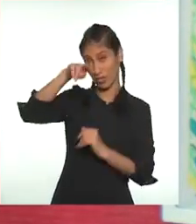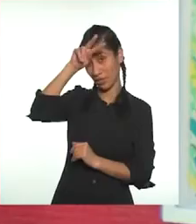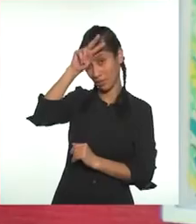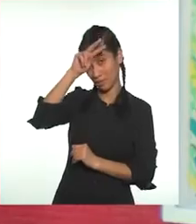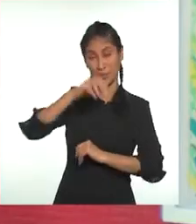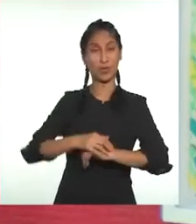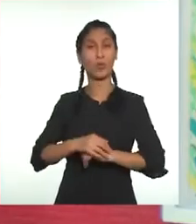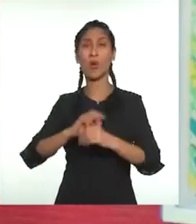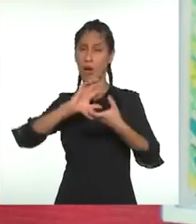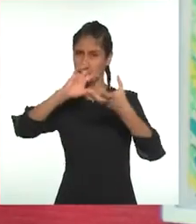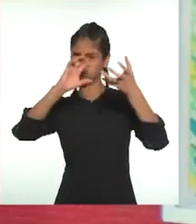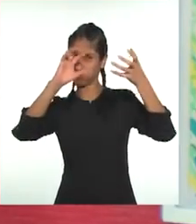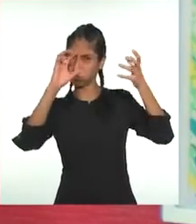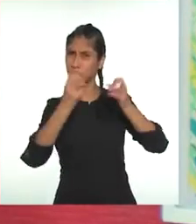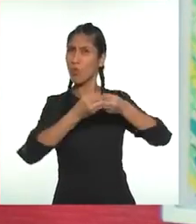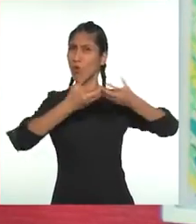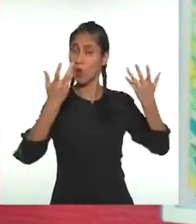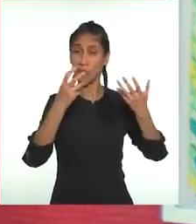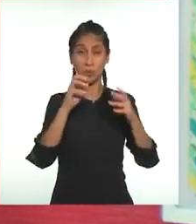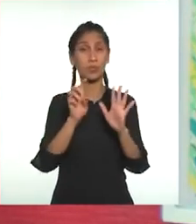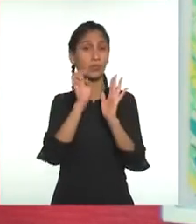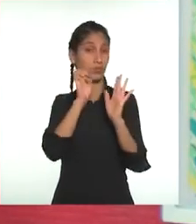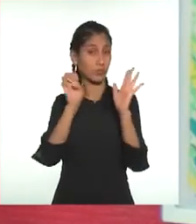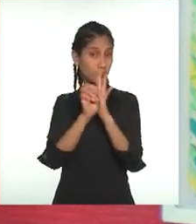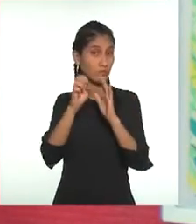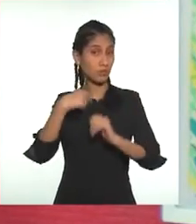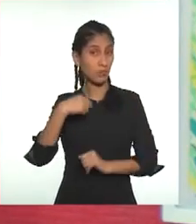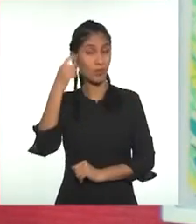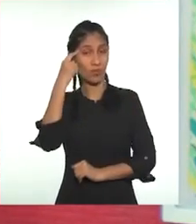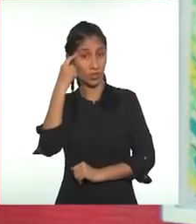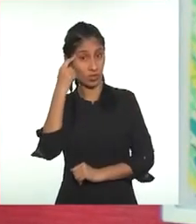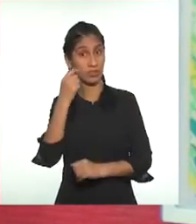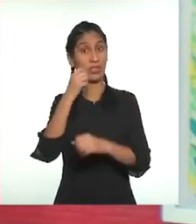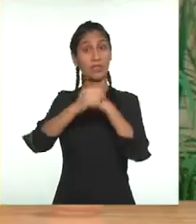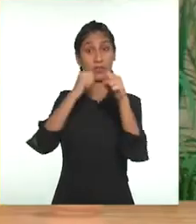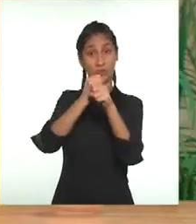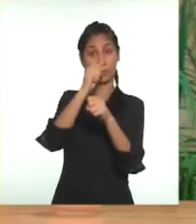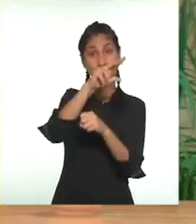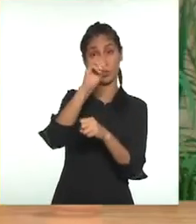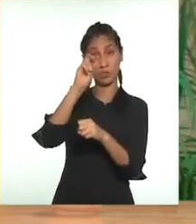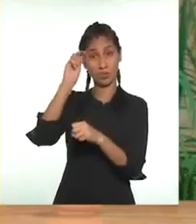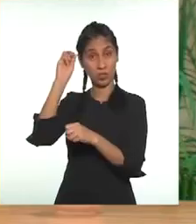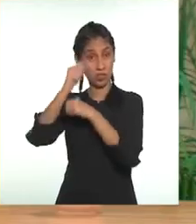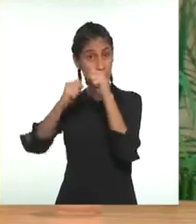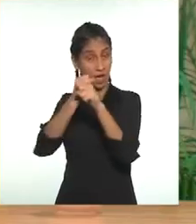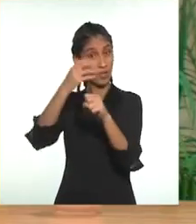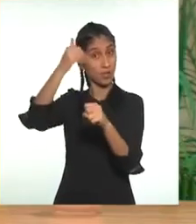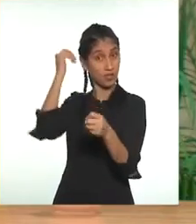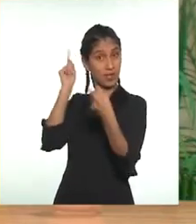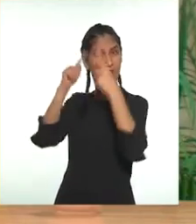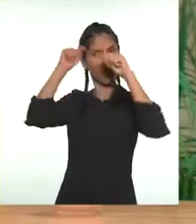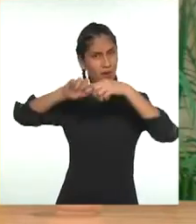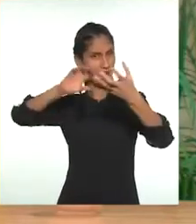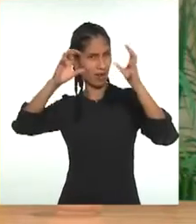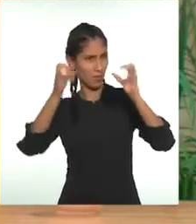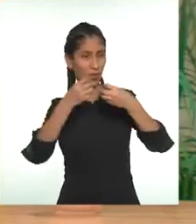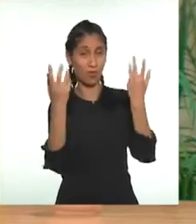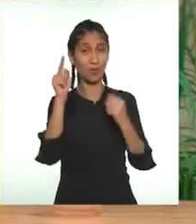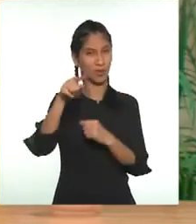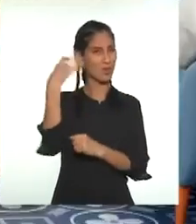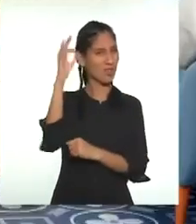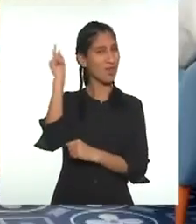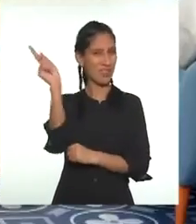luego de 200 años de práctica? Yo, por ejemplo, me imagino que las cosas han cambiado mucho. Tú siempre has sido y serás una heroína